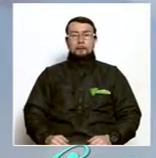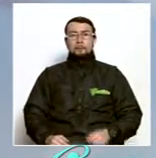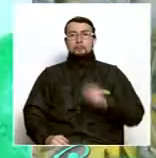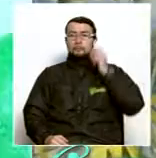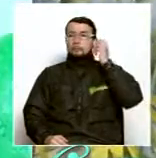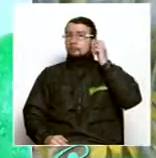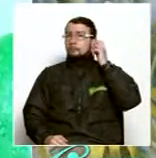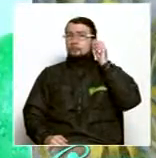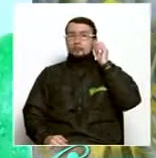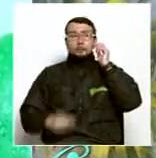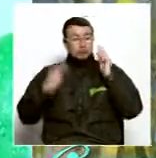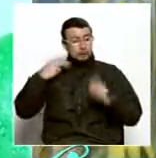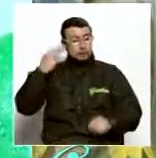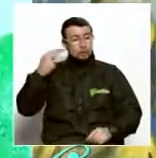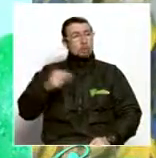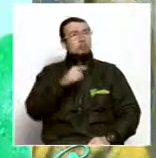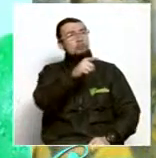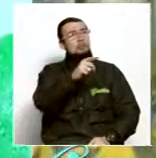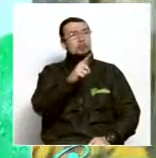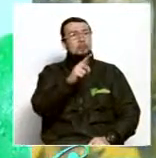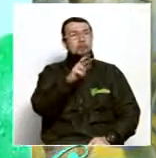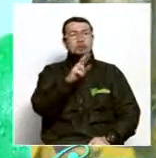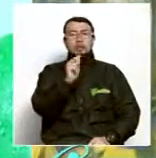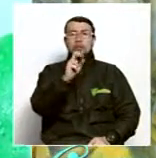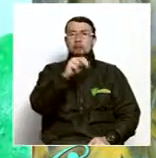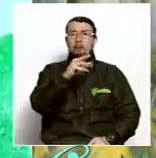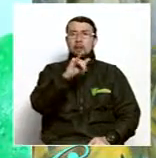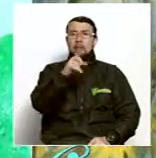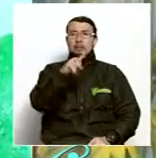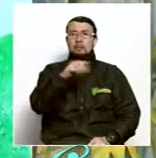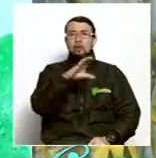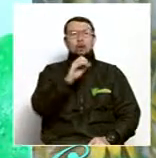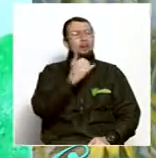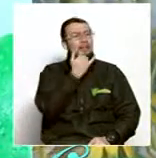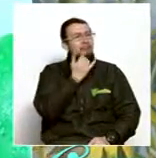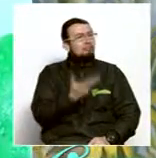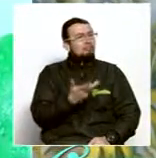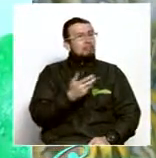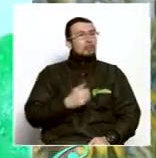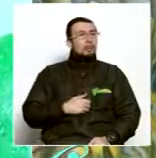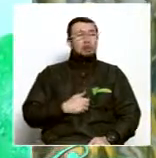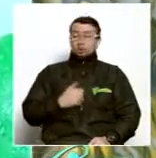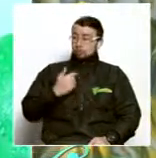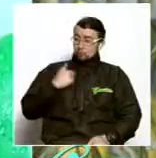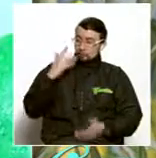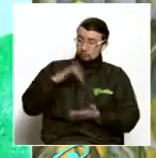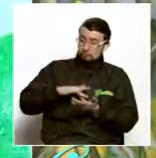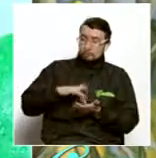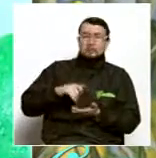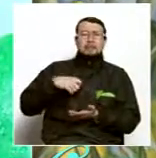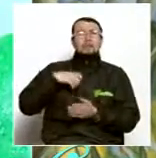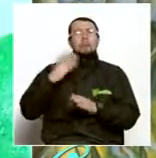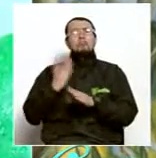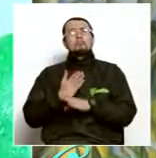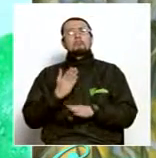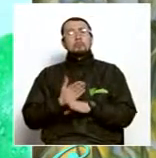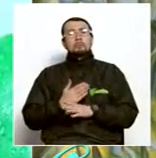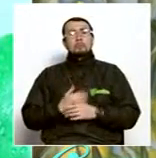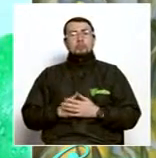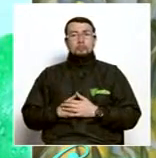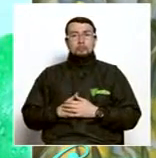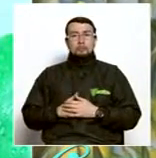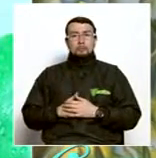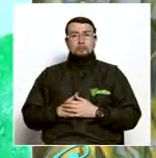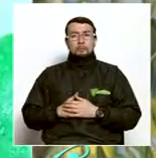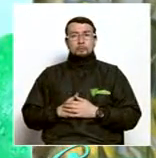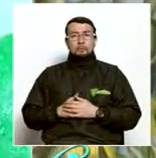Historia de Francisco, cuéntanos qué te pasa. Bueno, yo venía aquí a otra hora porque tengo un problema de que